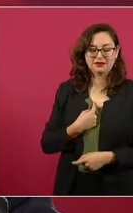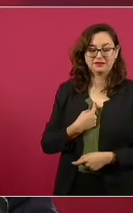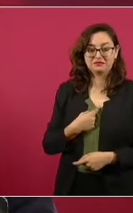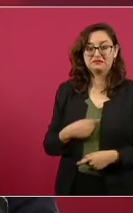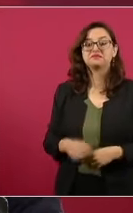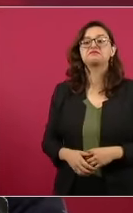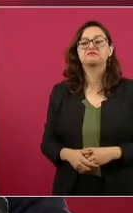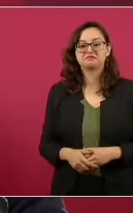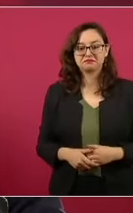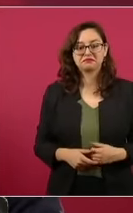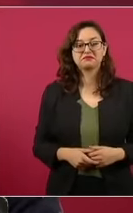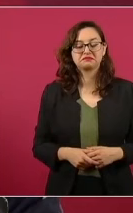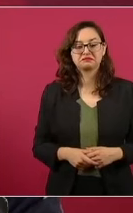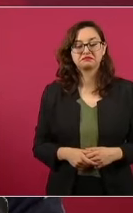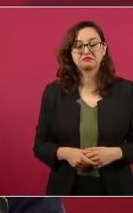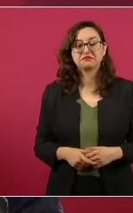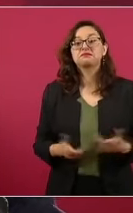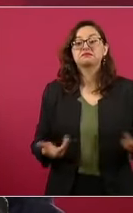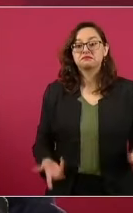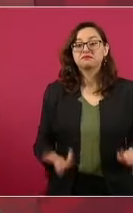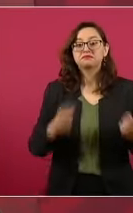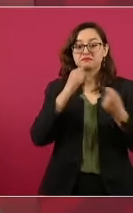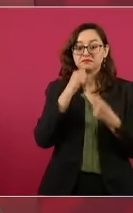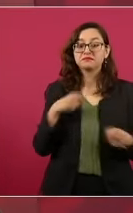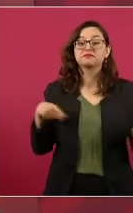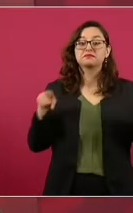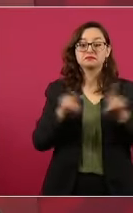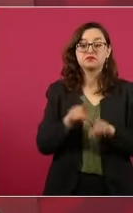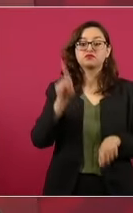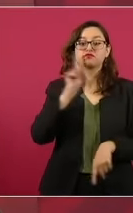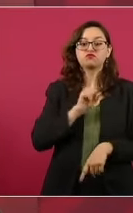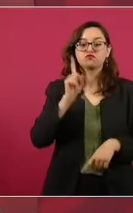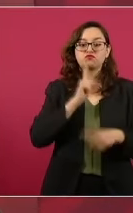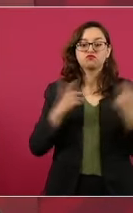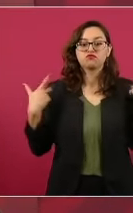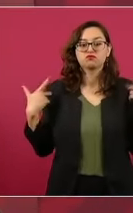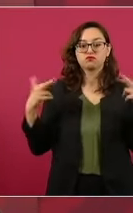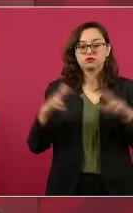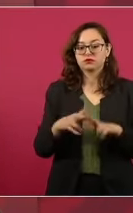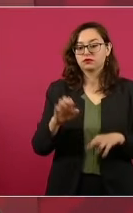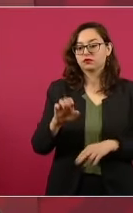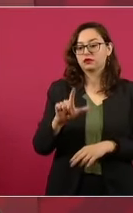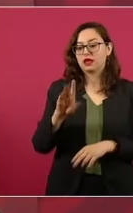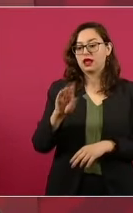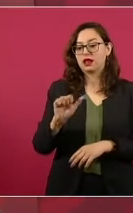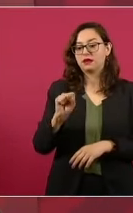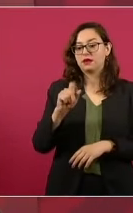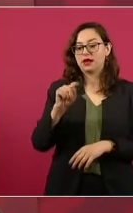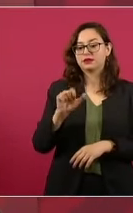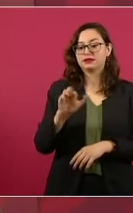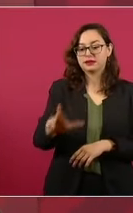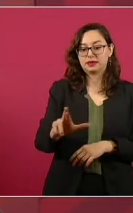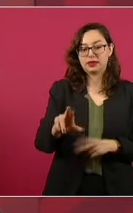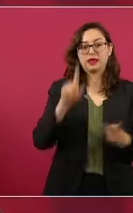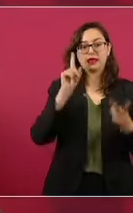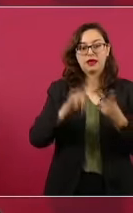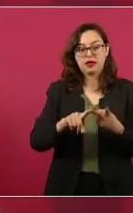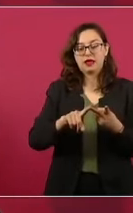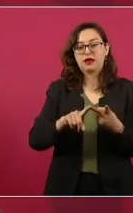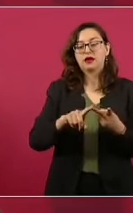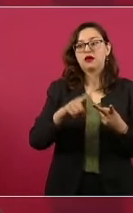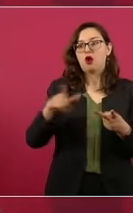2006, y también la maestra Elbester le habló a ese gobernador y al